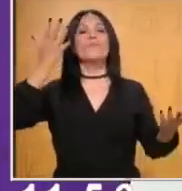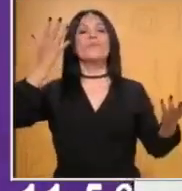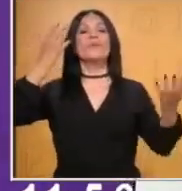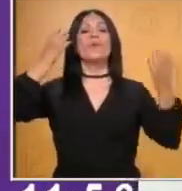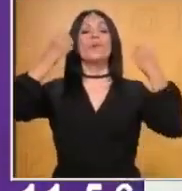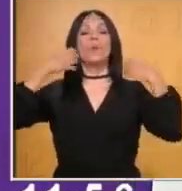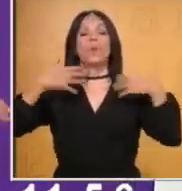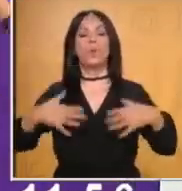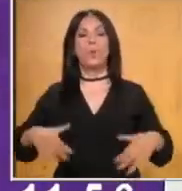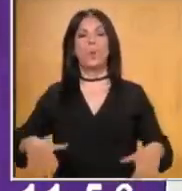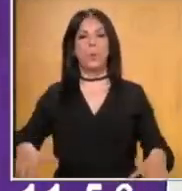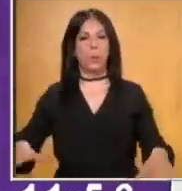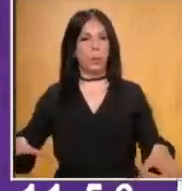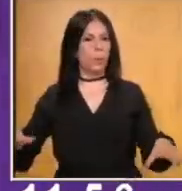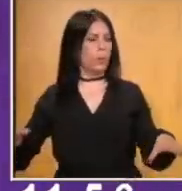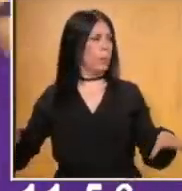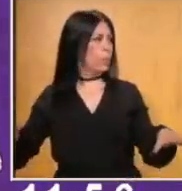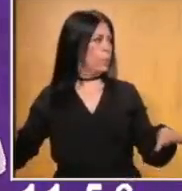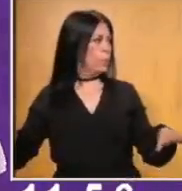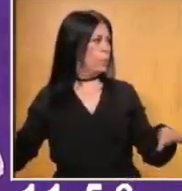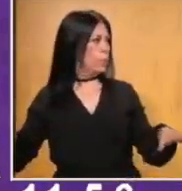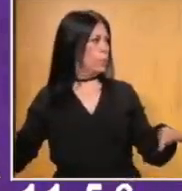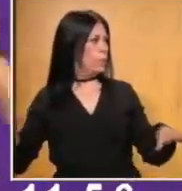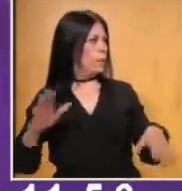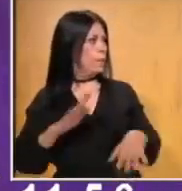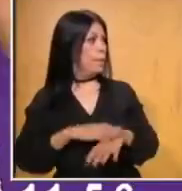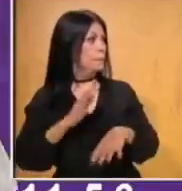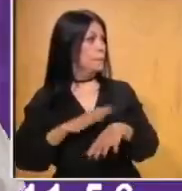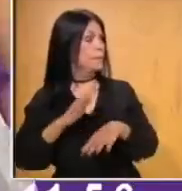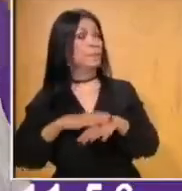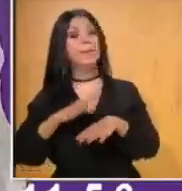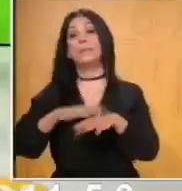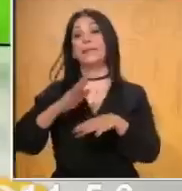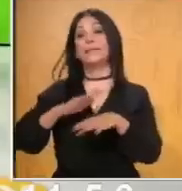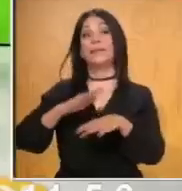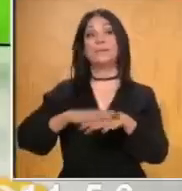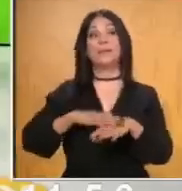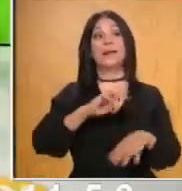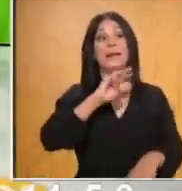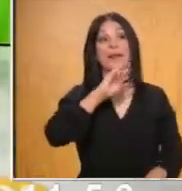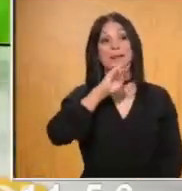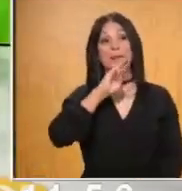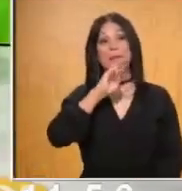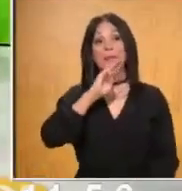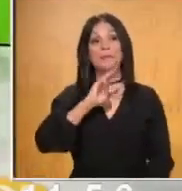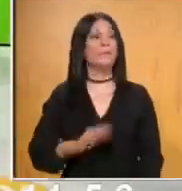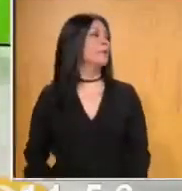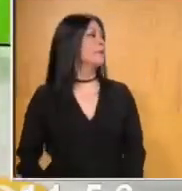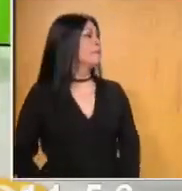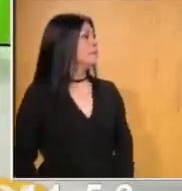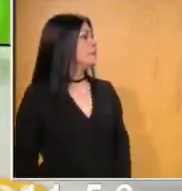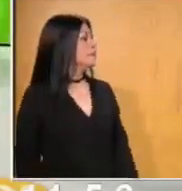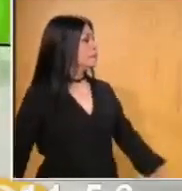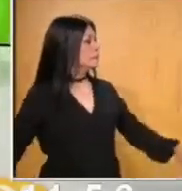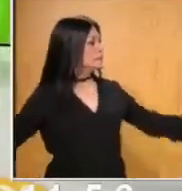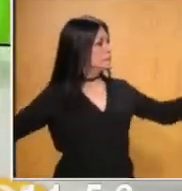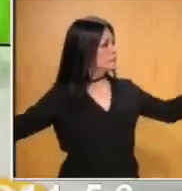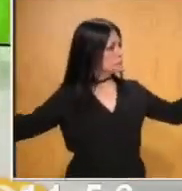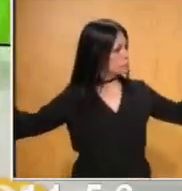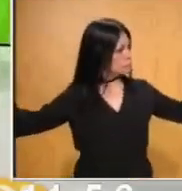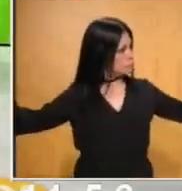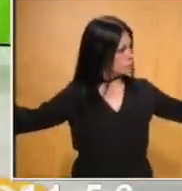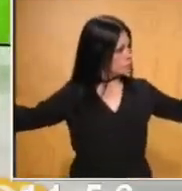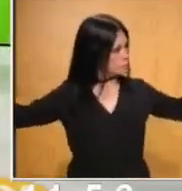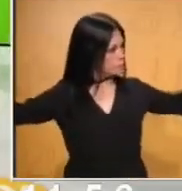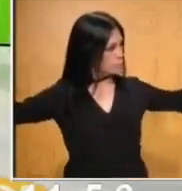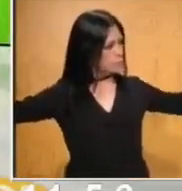y exhalamos. Oye, ¿qué te parece si hacemos algo más para las mamis que también nos están viendo? Muy bien. Maestra, perfecto. Esto es para fortalecer